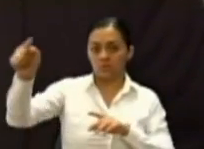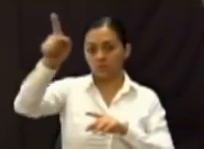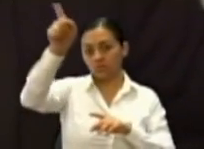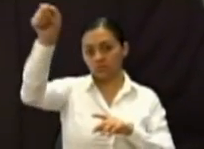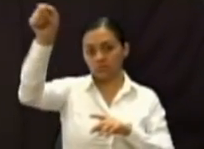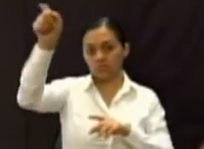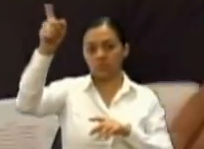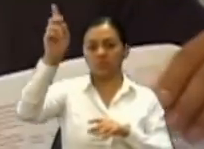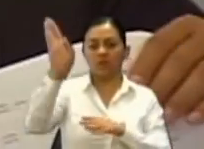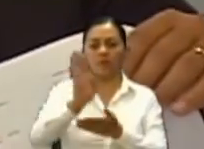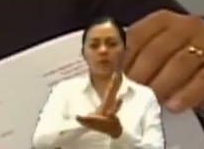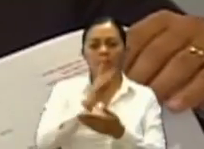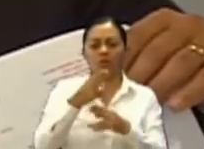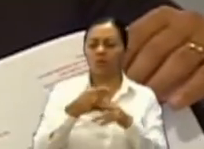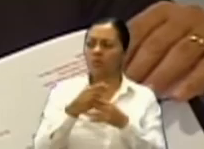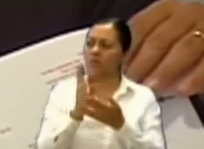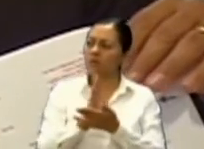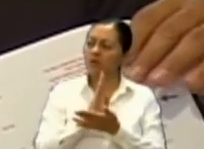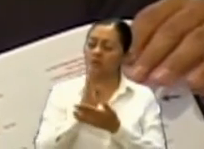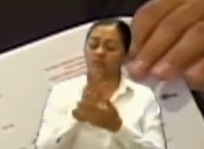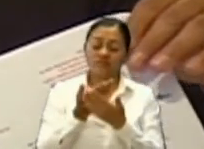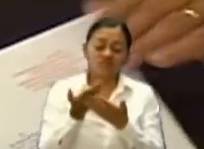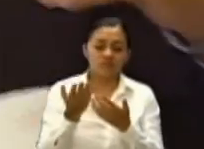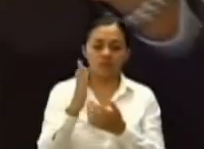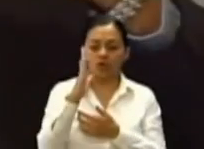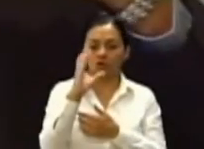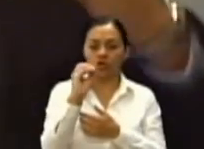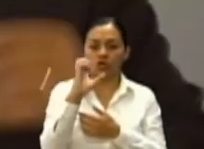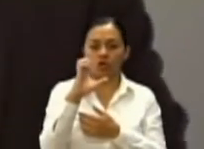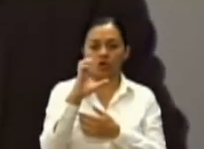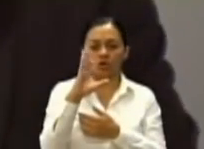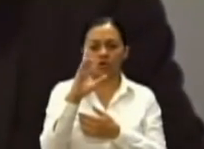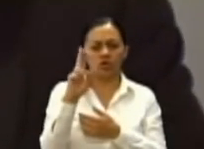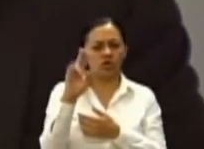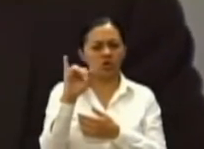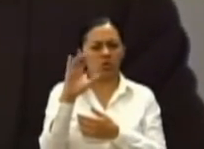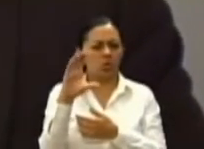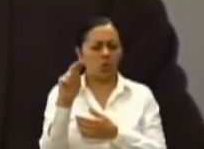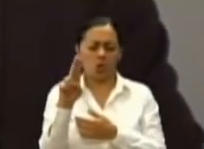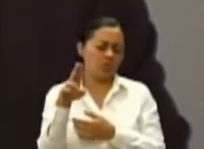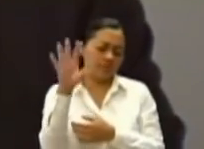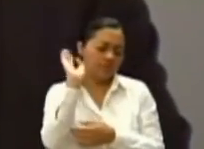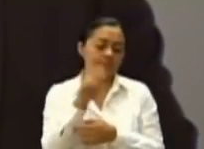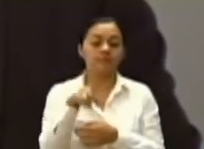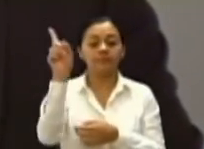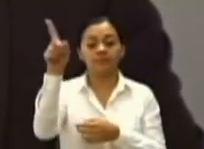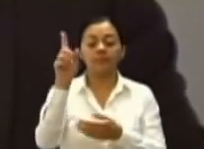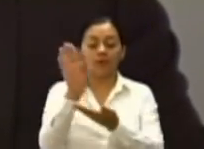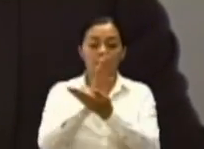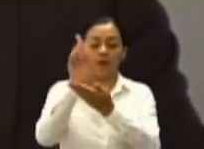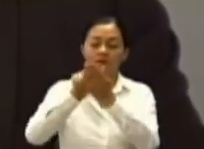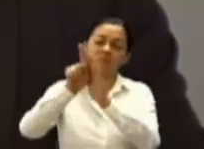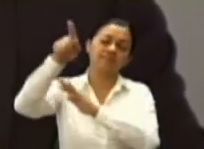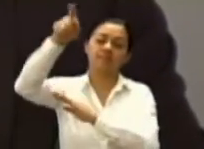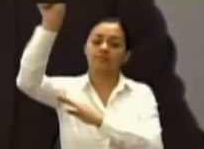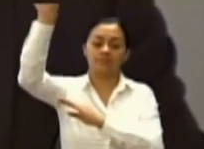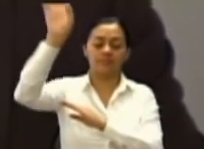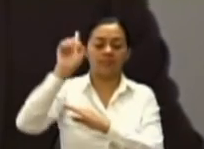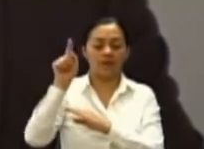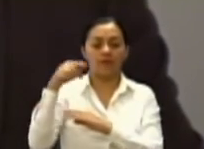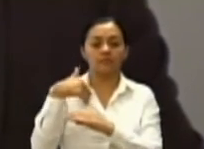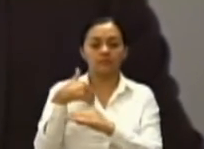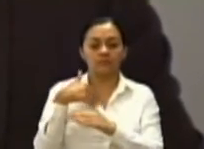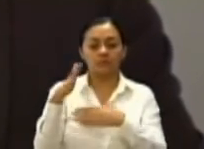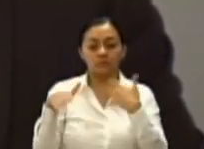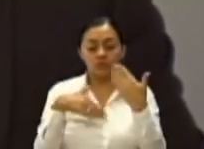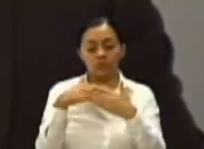barrio fue un cariño enorme por parte de la gente pues pasamos momentos muy agradables eso lo que no se dan cuenta los